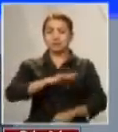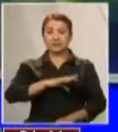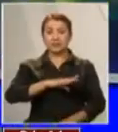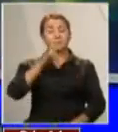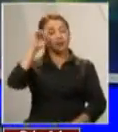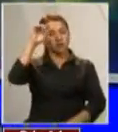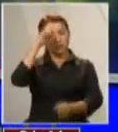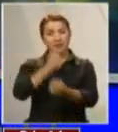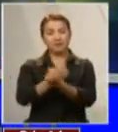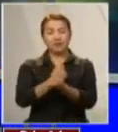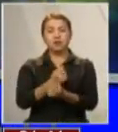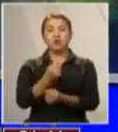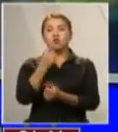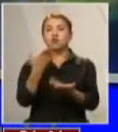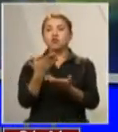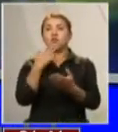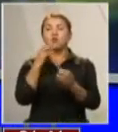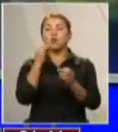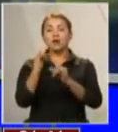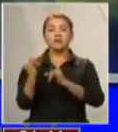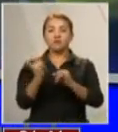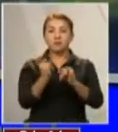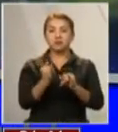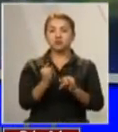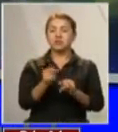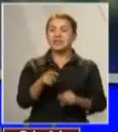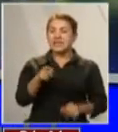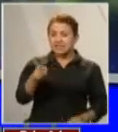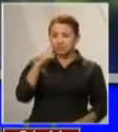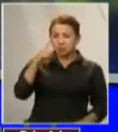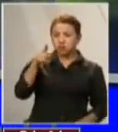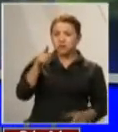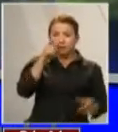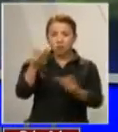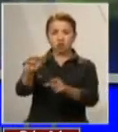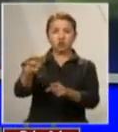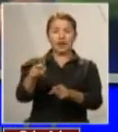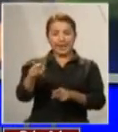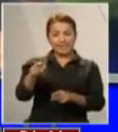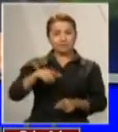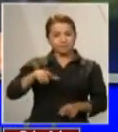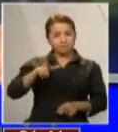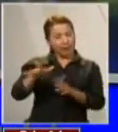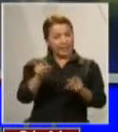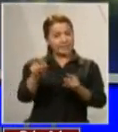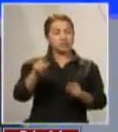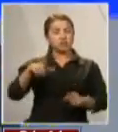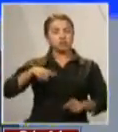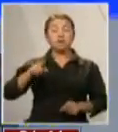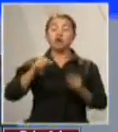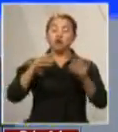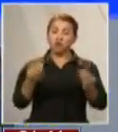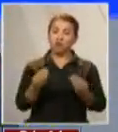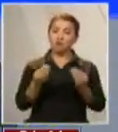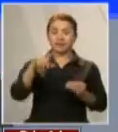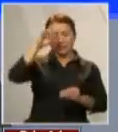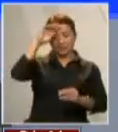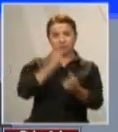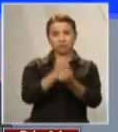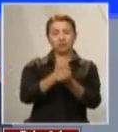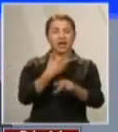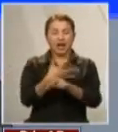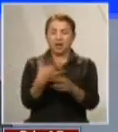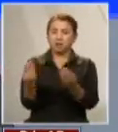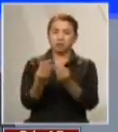carabineros, ¿con qué antecedente va a decir con ese antecedente? A esa persona exactamente la vamos a controlar? Bueno, porque obviamente hoy día carabineros tiene mucha